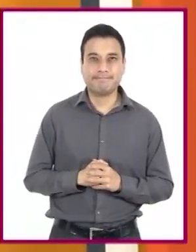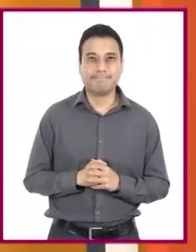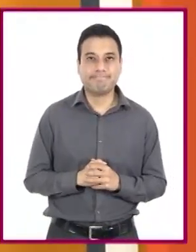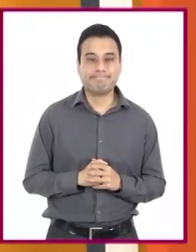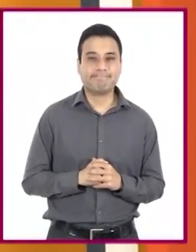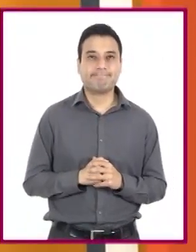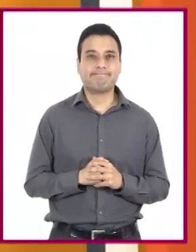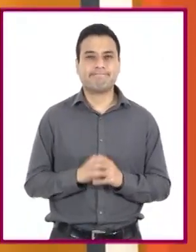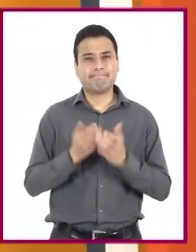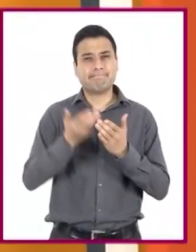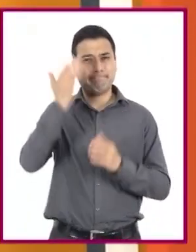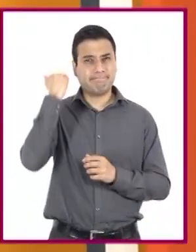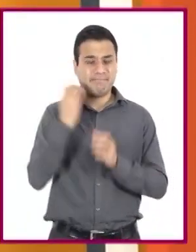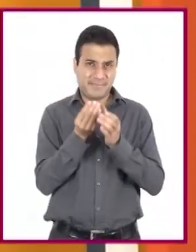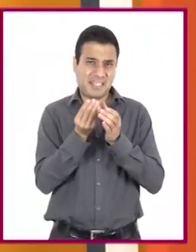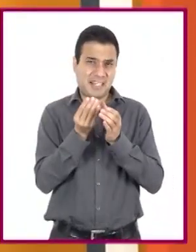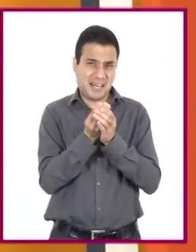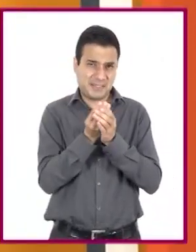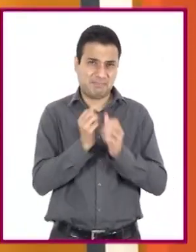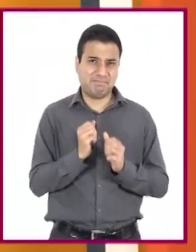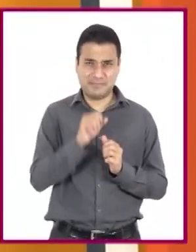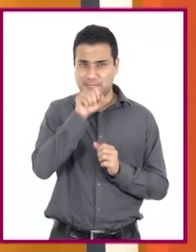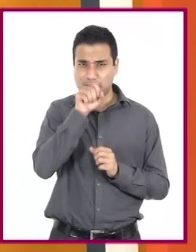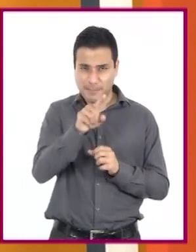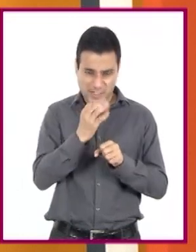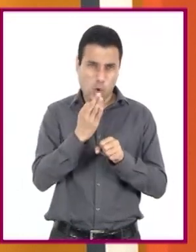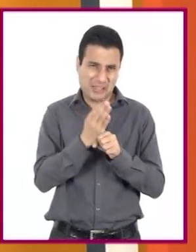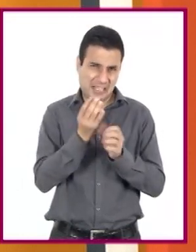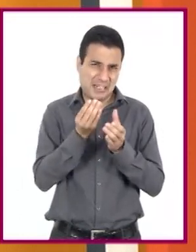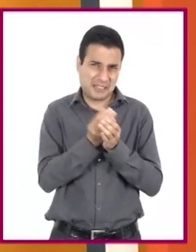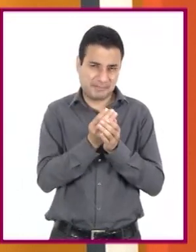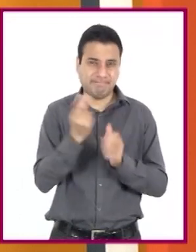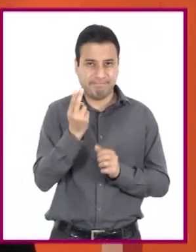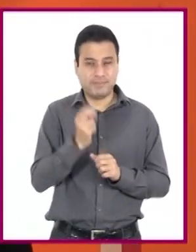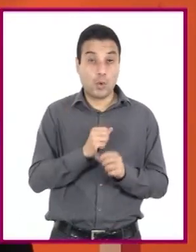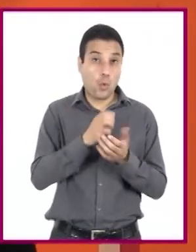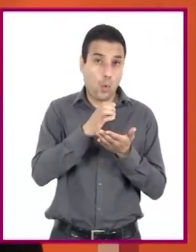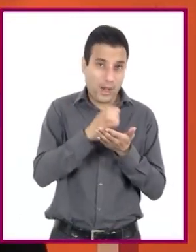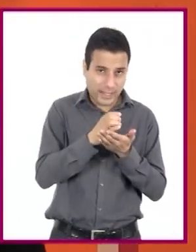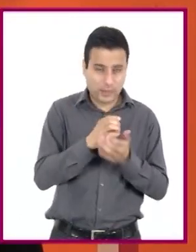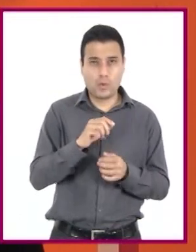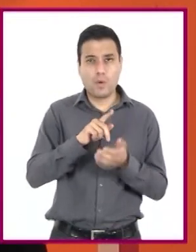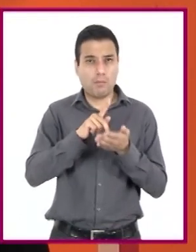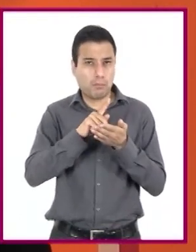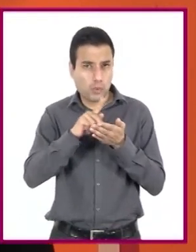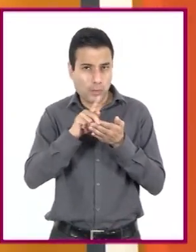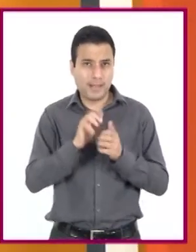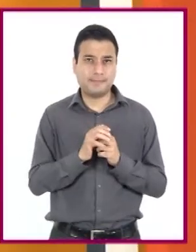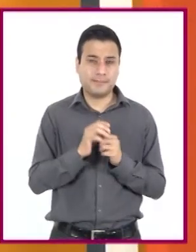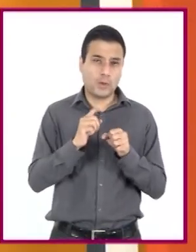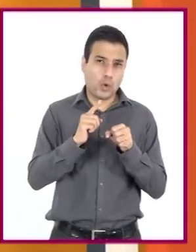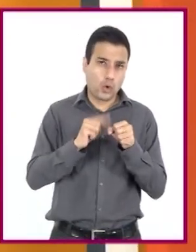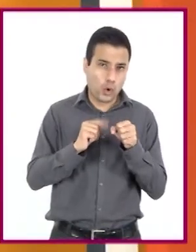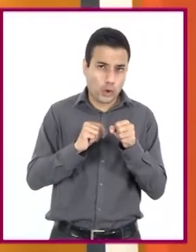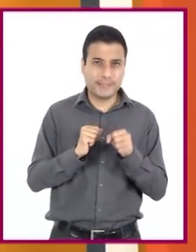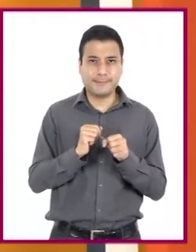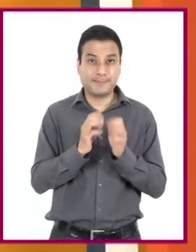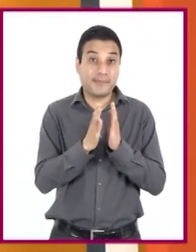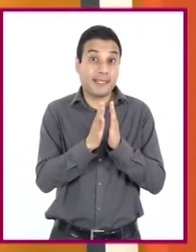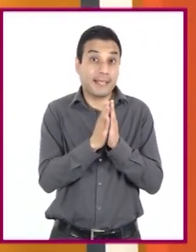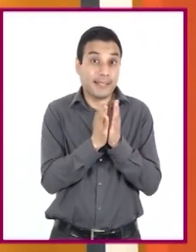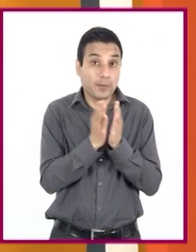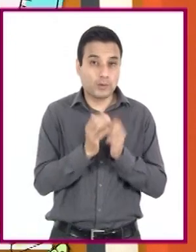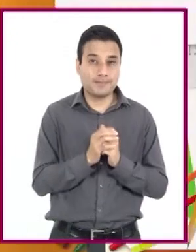Como en otras sesiones, es importante que tengan a la mano cuaderno, bolígrafos, colores, libro de